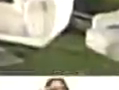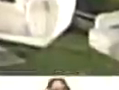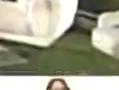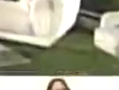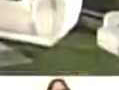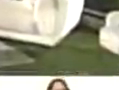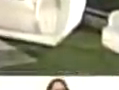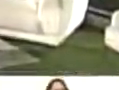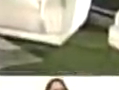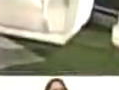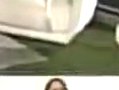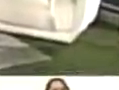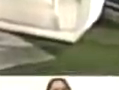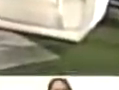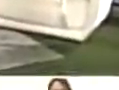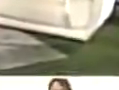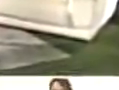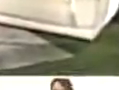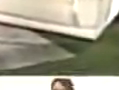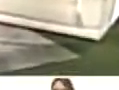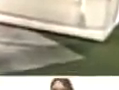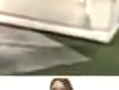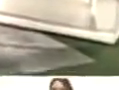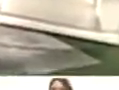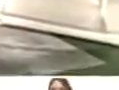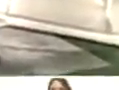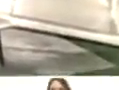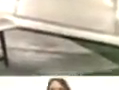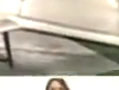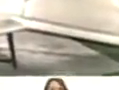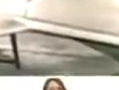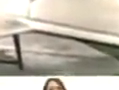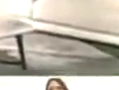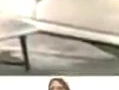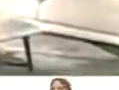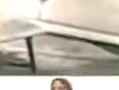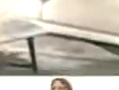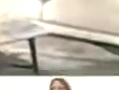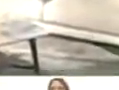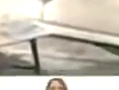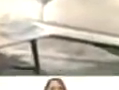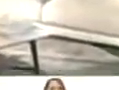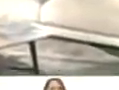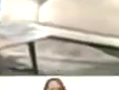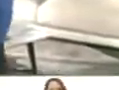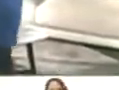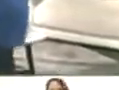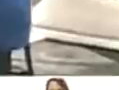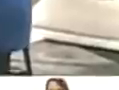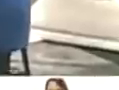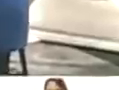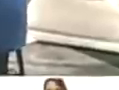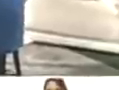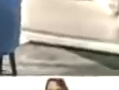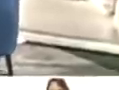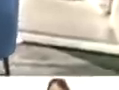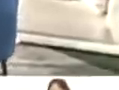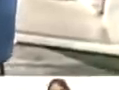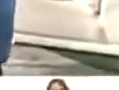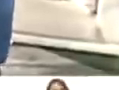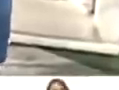este momento no te va a doler el